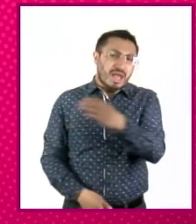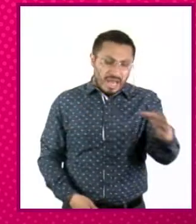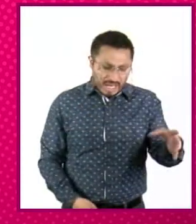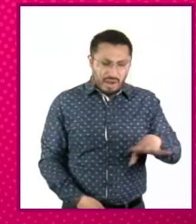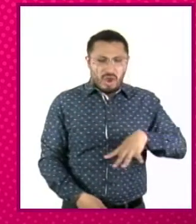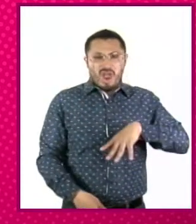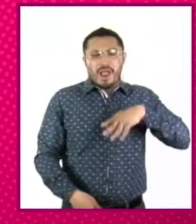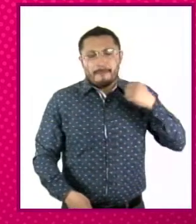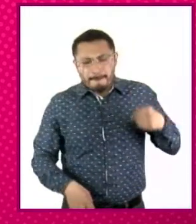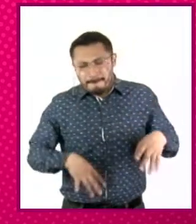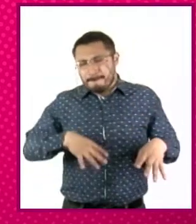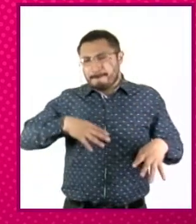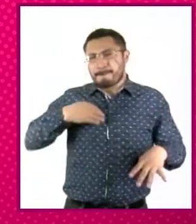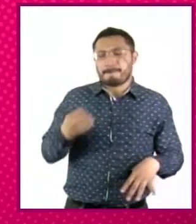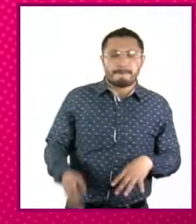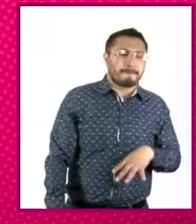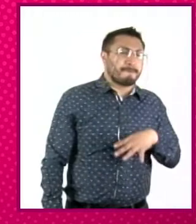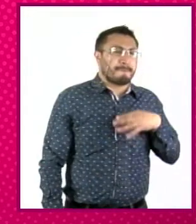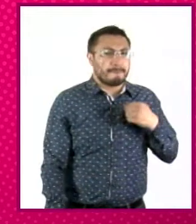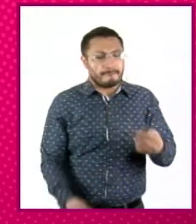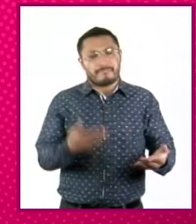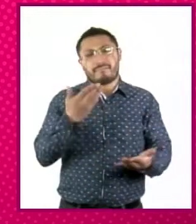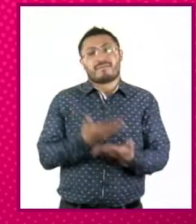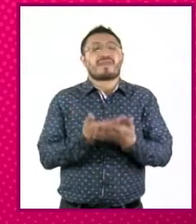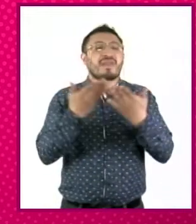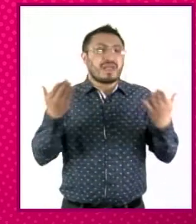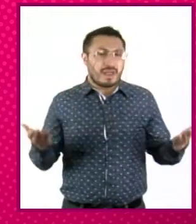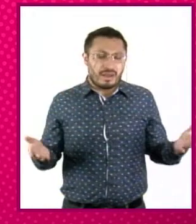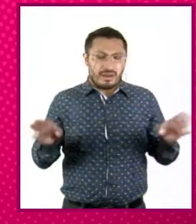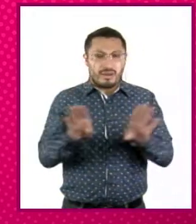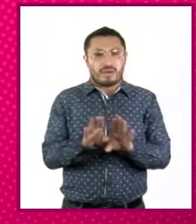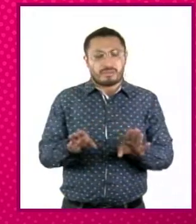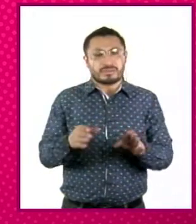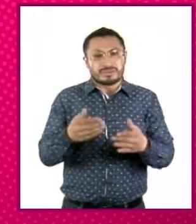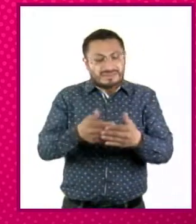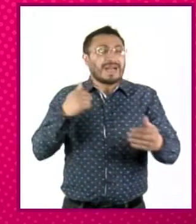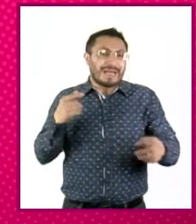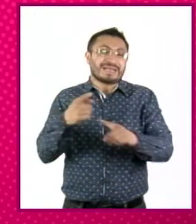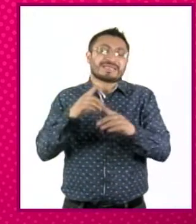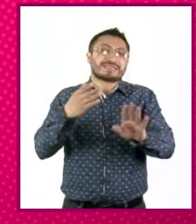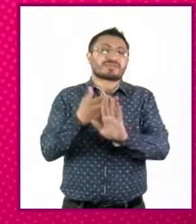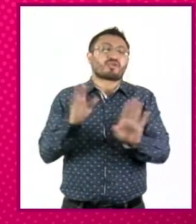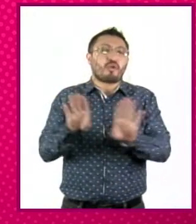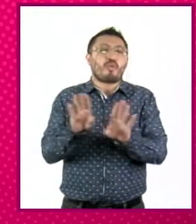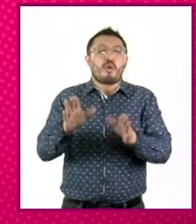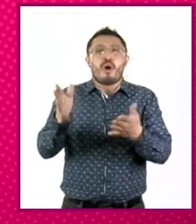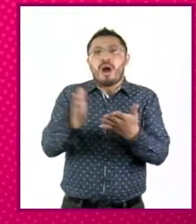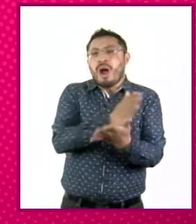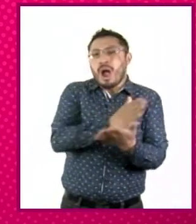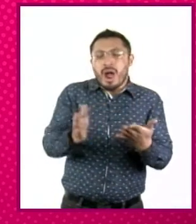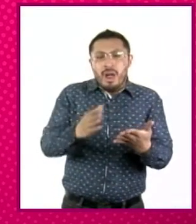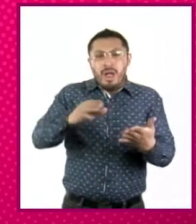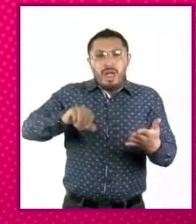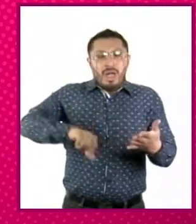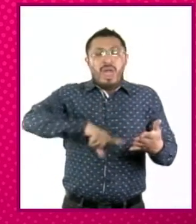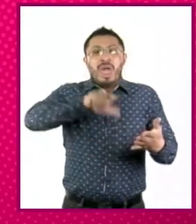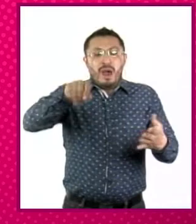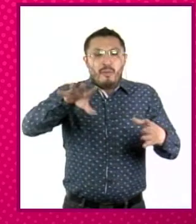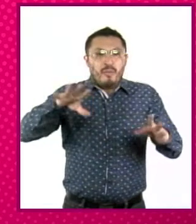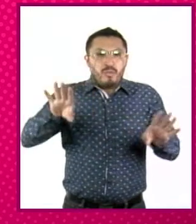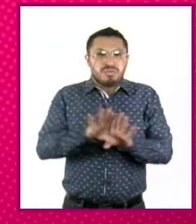luchando, pero de una manera más aislada, sin el apoyo, sin la solidaridad de las mujeres, pues